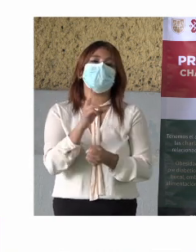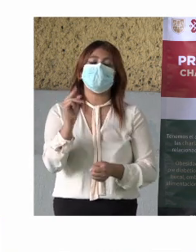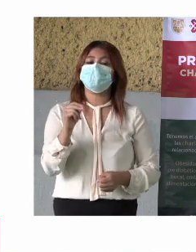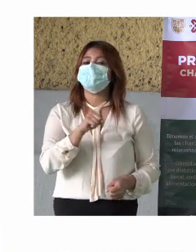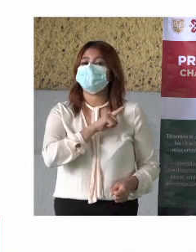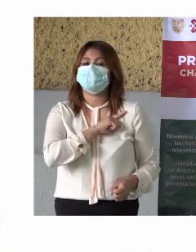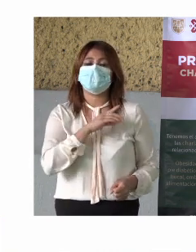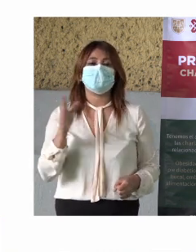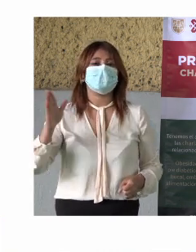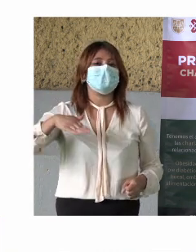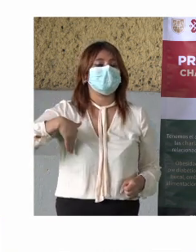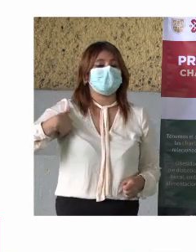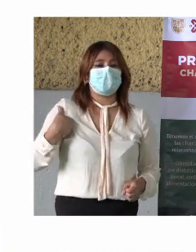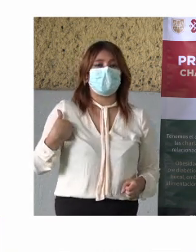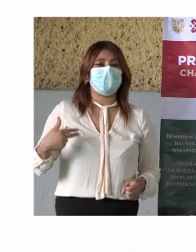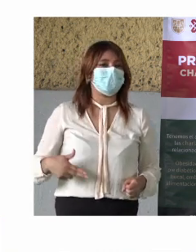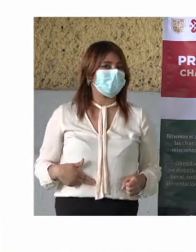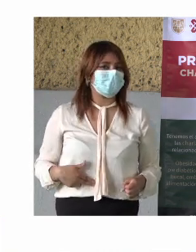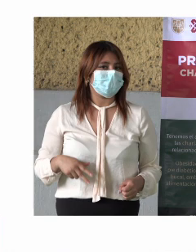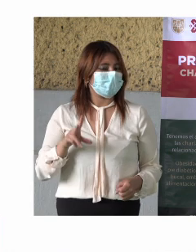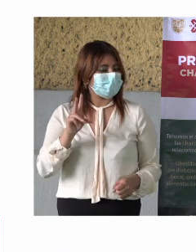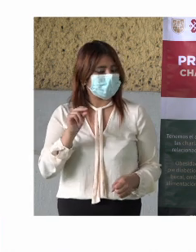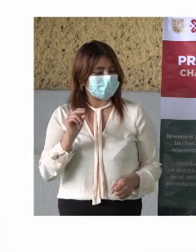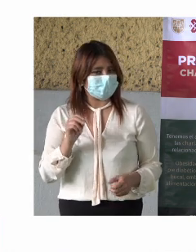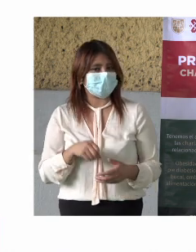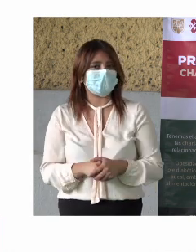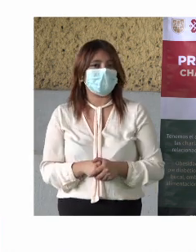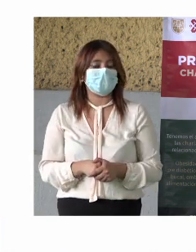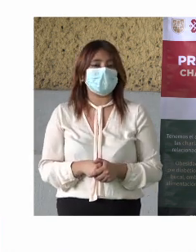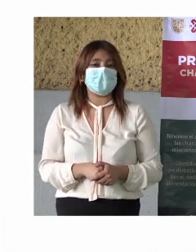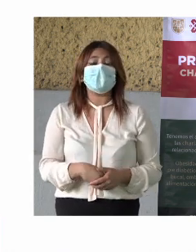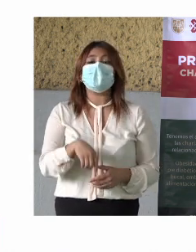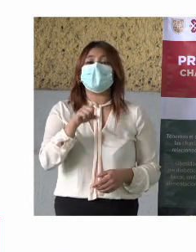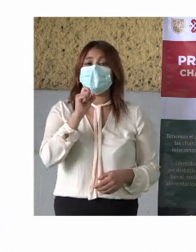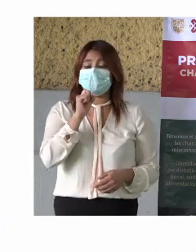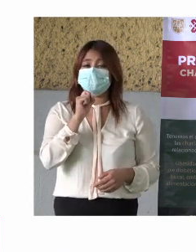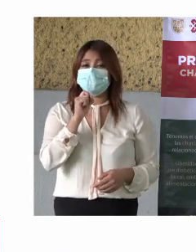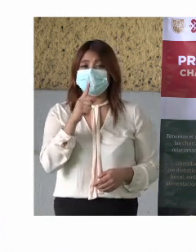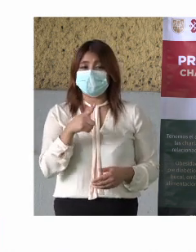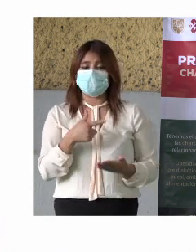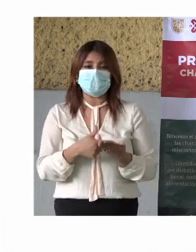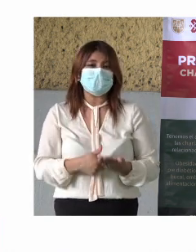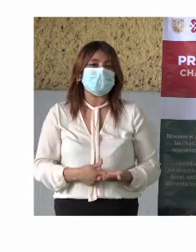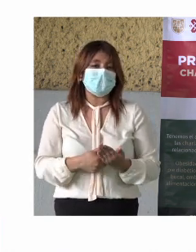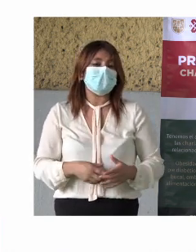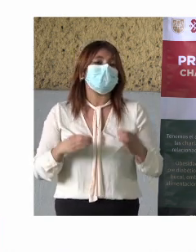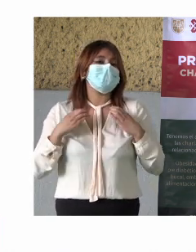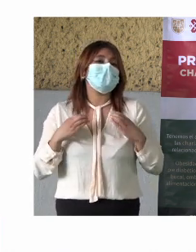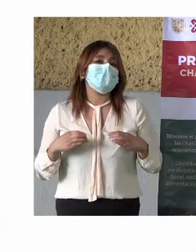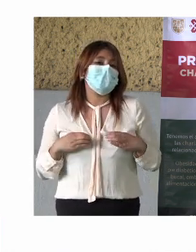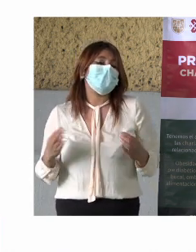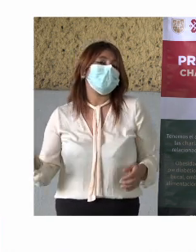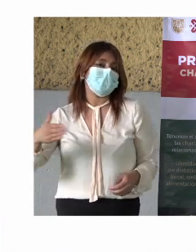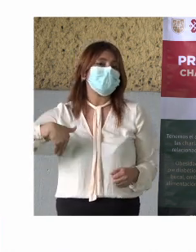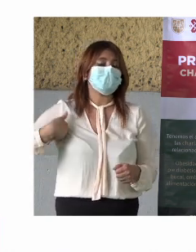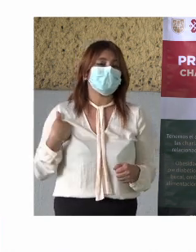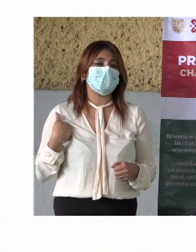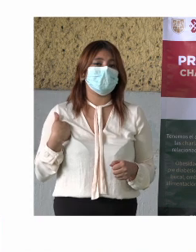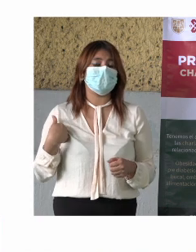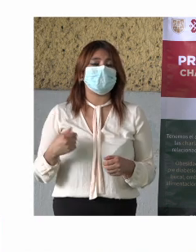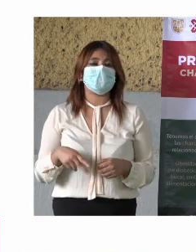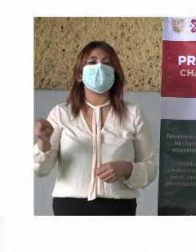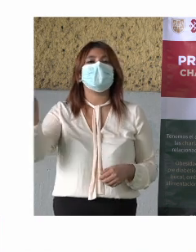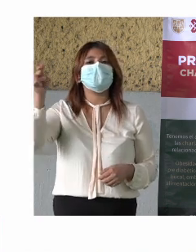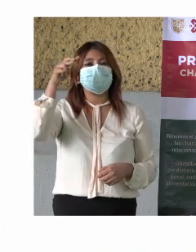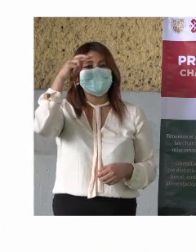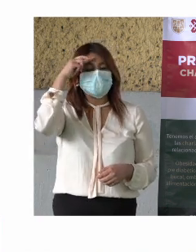en el hígado, como lo decimos, sin metabolizarse, sino que incluso en la grasa corporal también tenemos que almacenar. Recordemos que la grasa